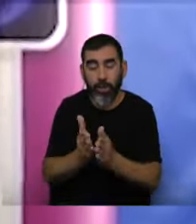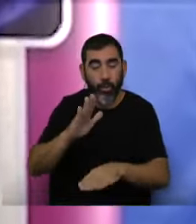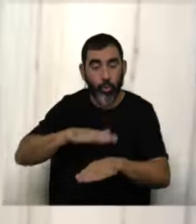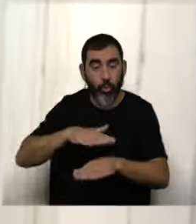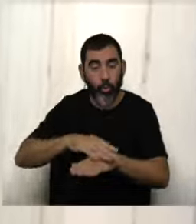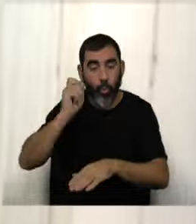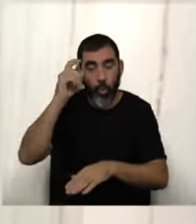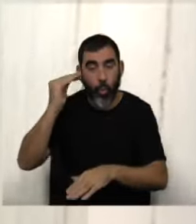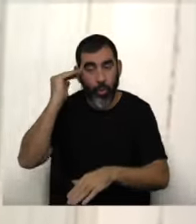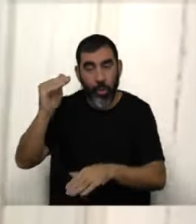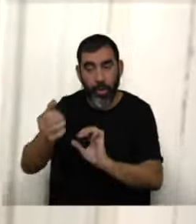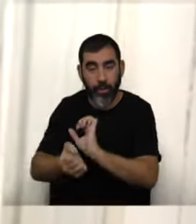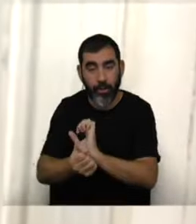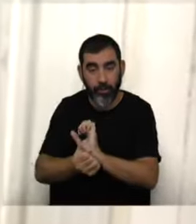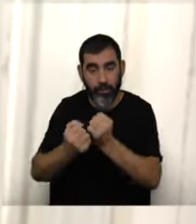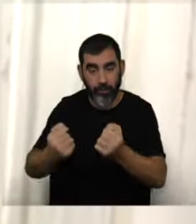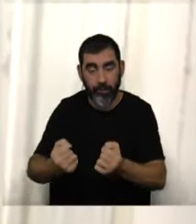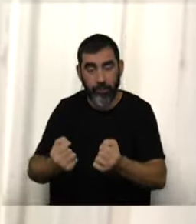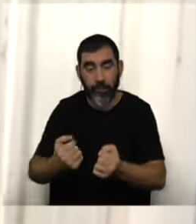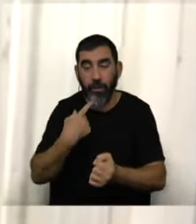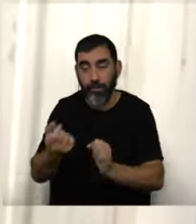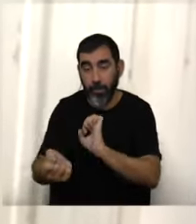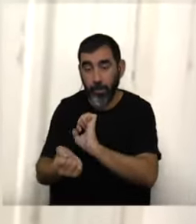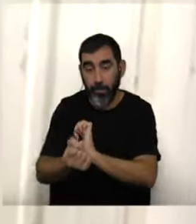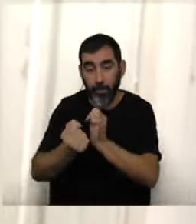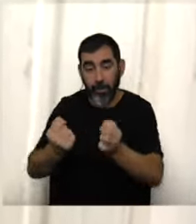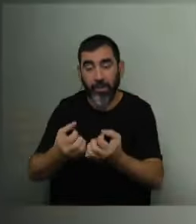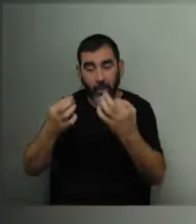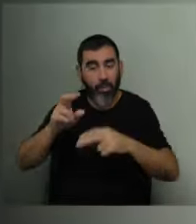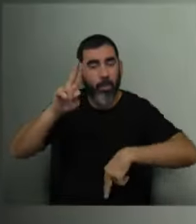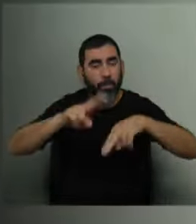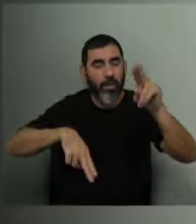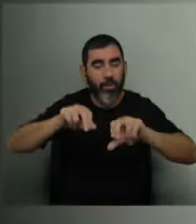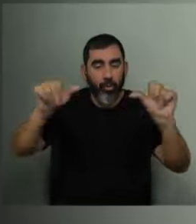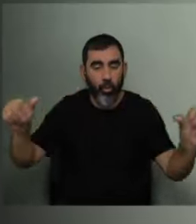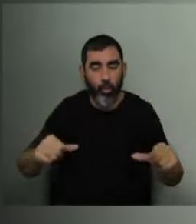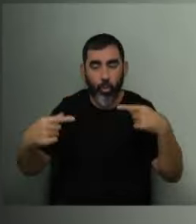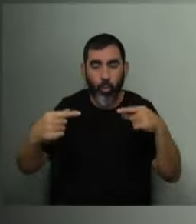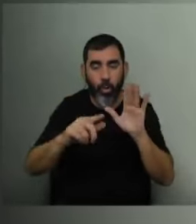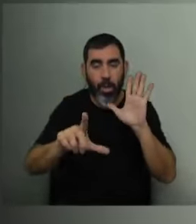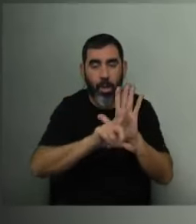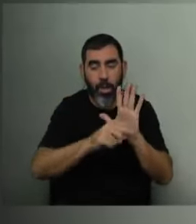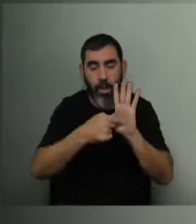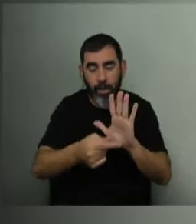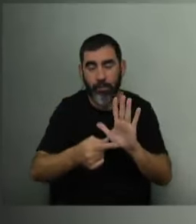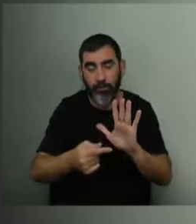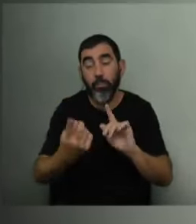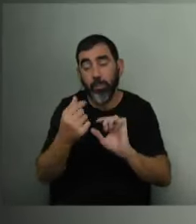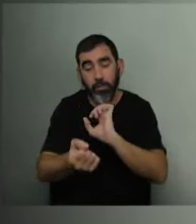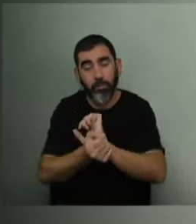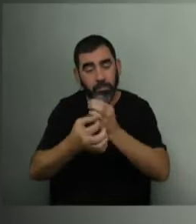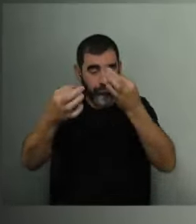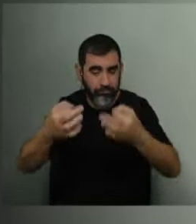de formación docente cuando fue detenida y remarca que cuando la detuvieron realizaba una actividad contraria a una ley por lo que la detención en